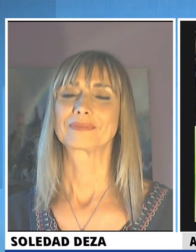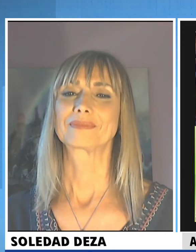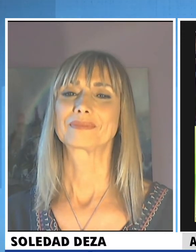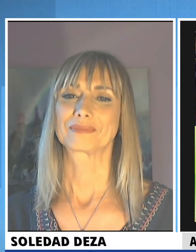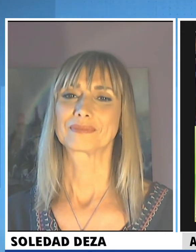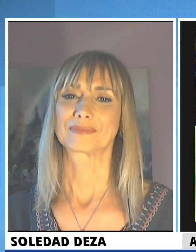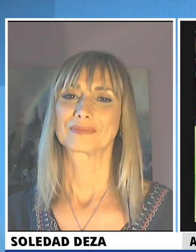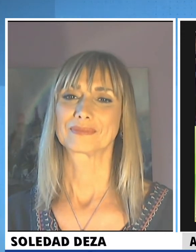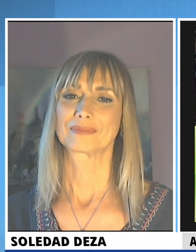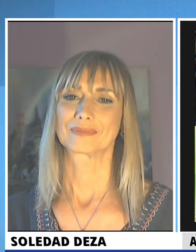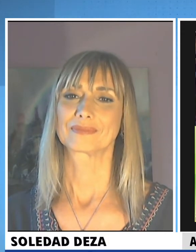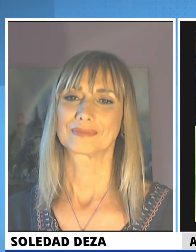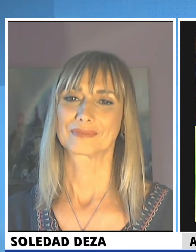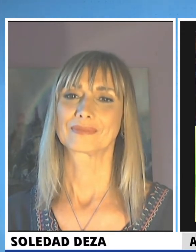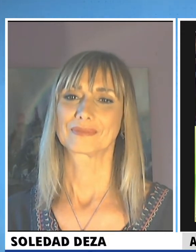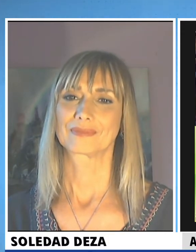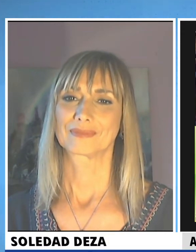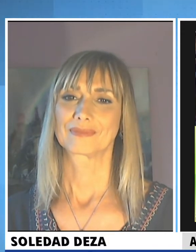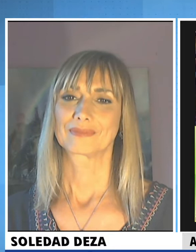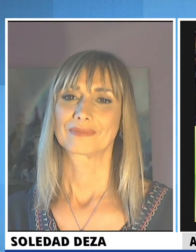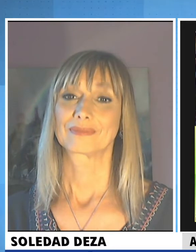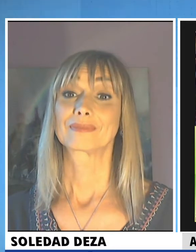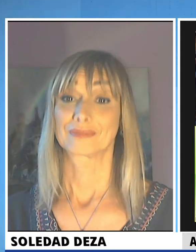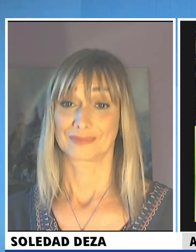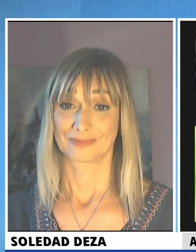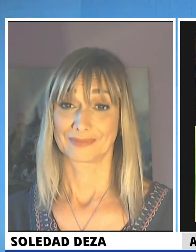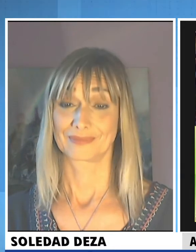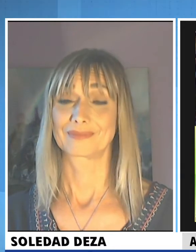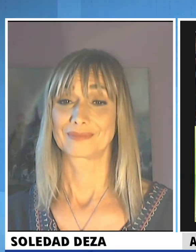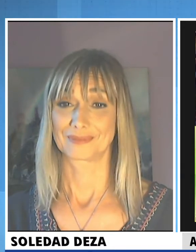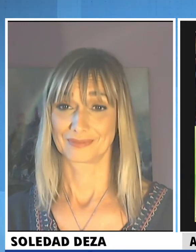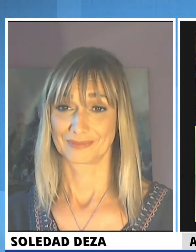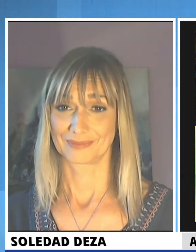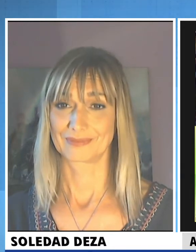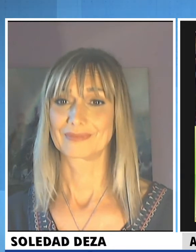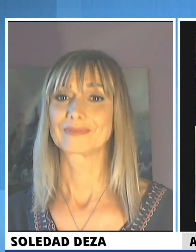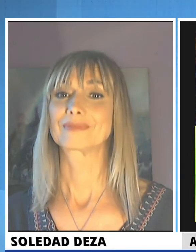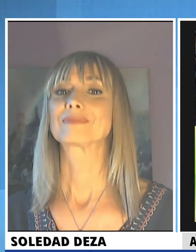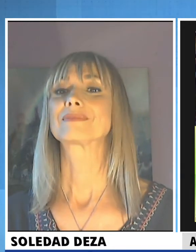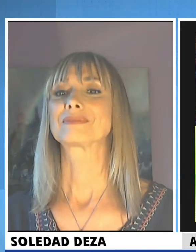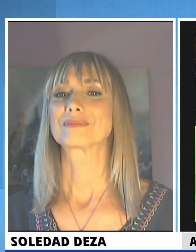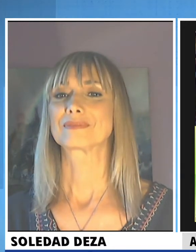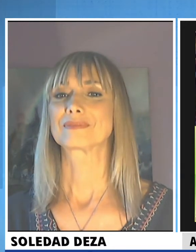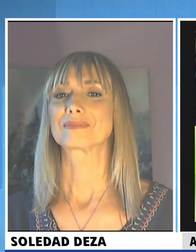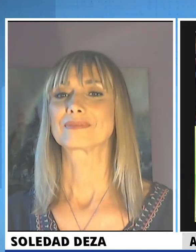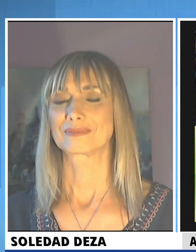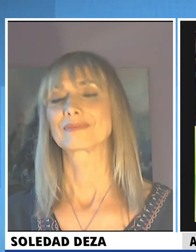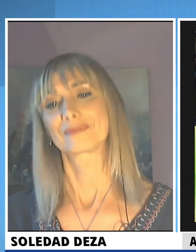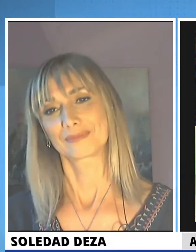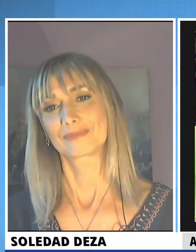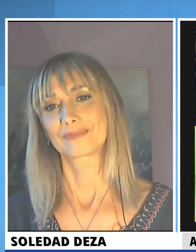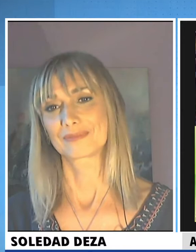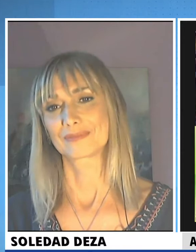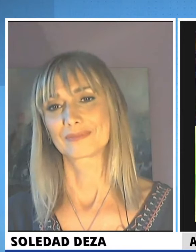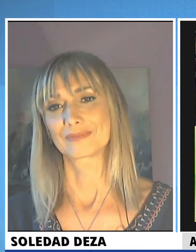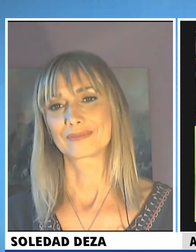al mismo sistema patriarcal que creo que se expresa de forma más aguda en el derecho penal. Entonces, el hecho de que